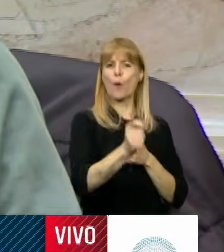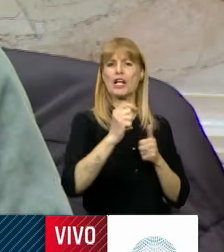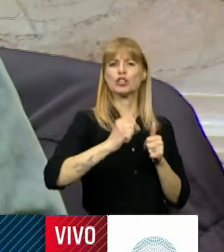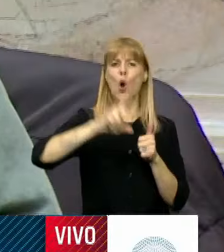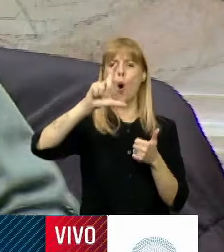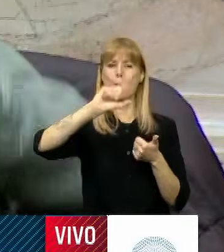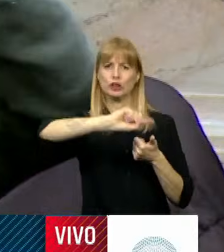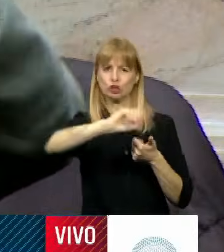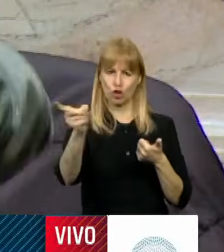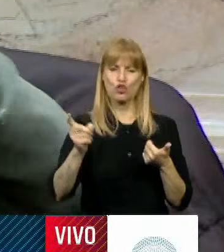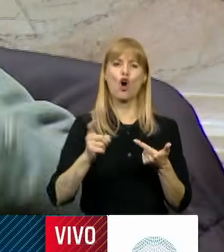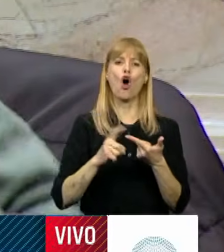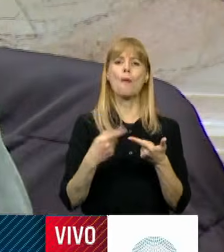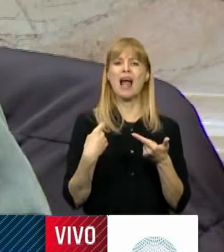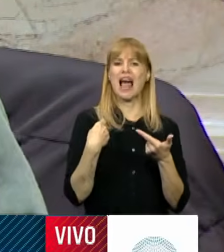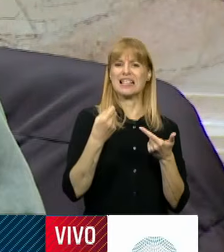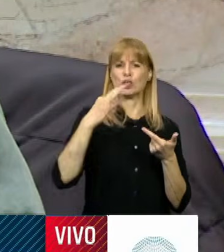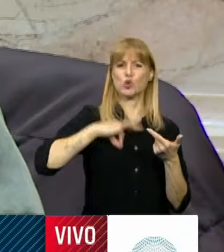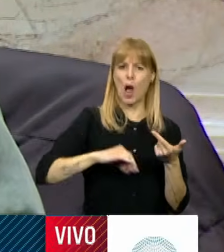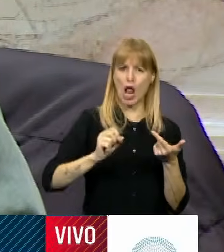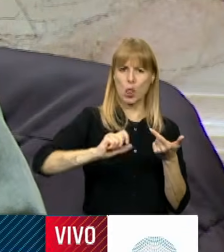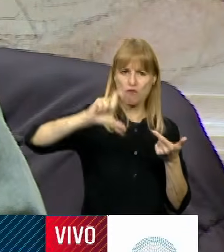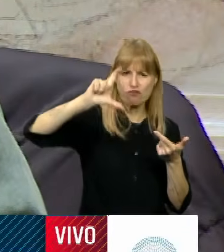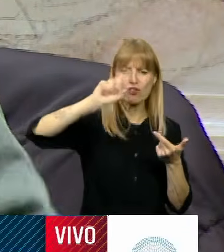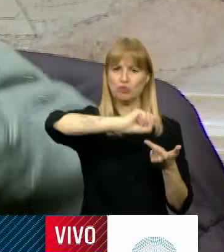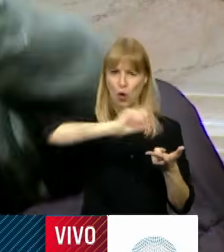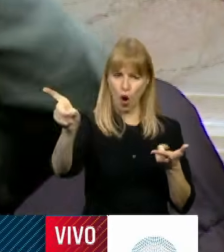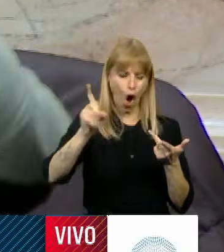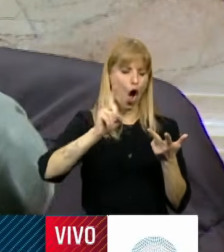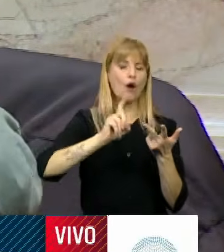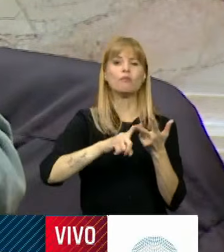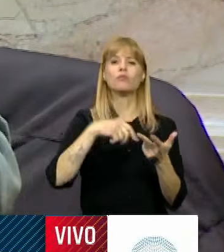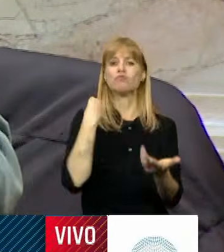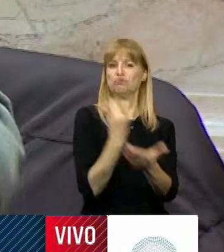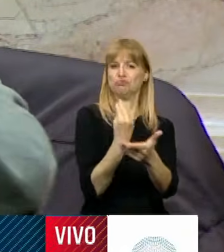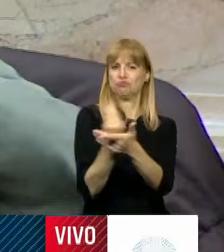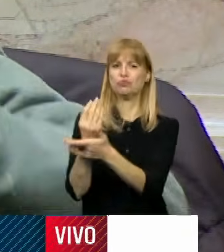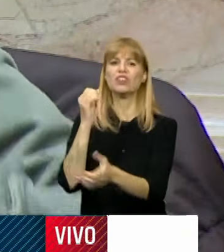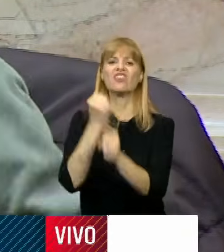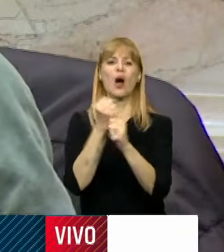los salarios, para generar puestos de trabajo, porque